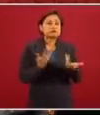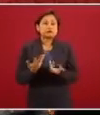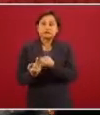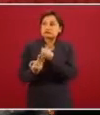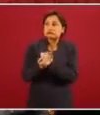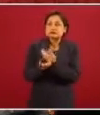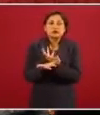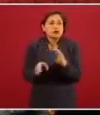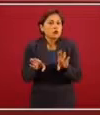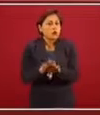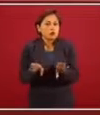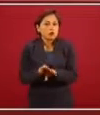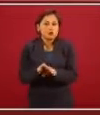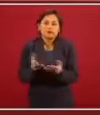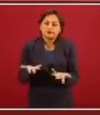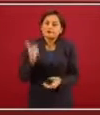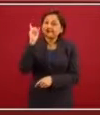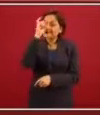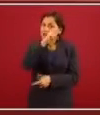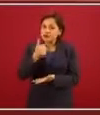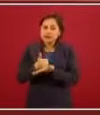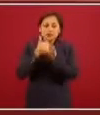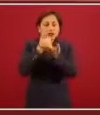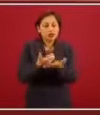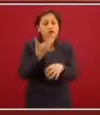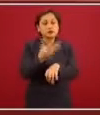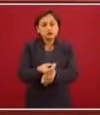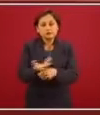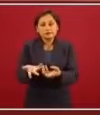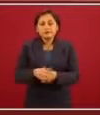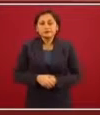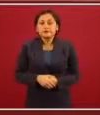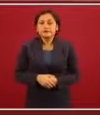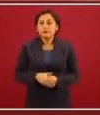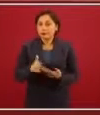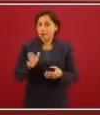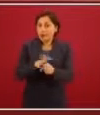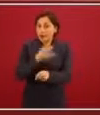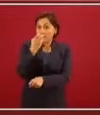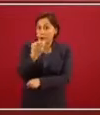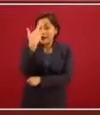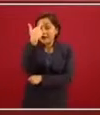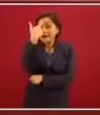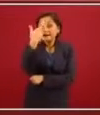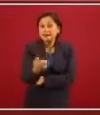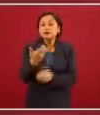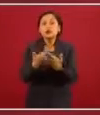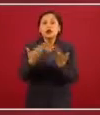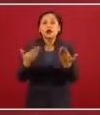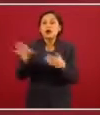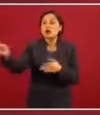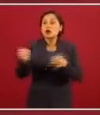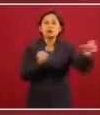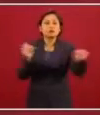ejecutar. Entonces, habiendo dicho esto, las contrataciones están encaminadas a cubrir vacíos